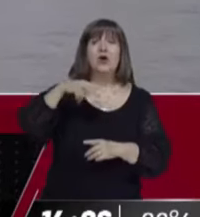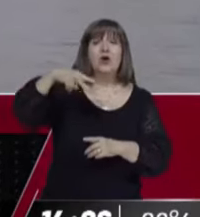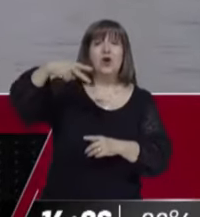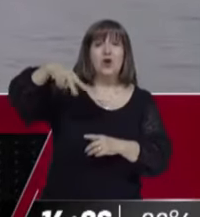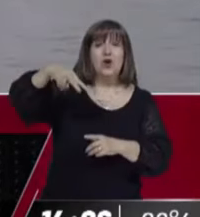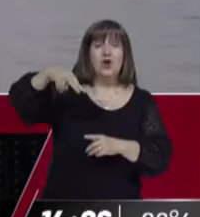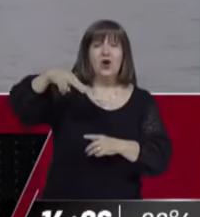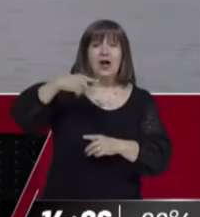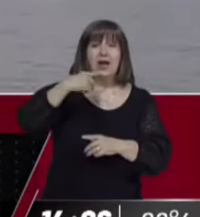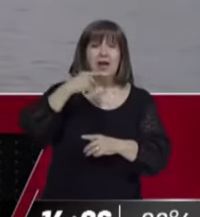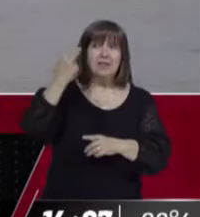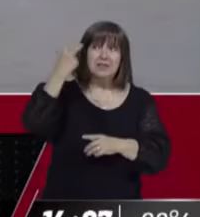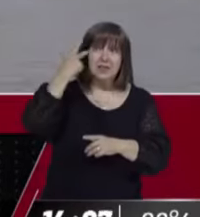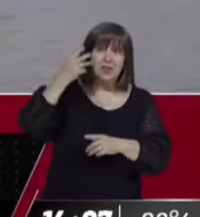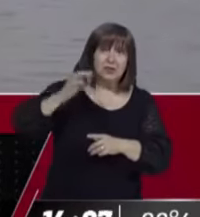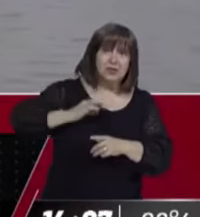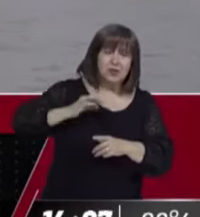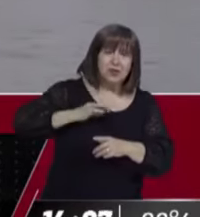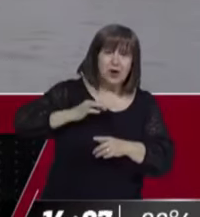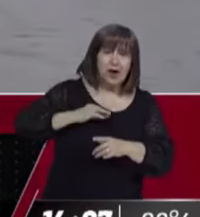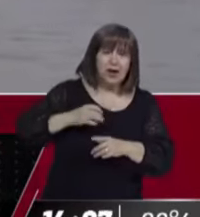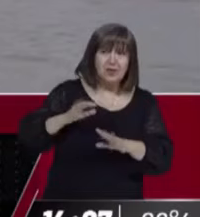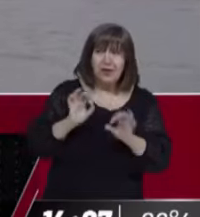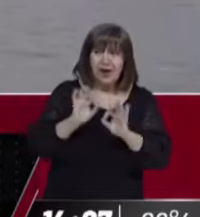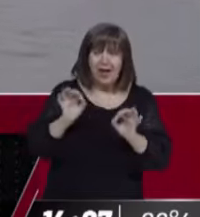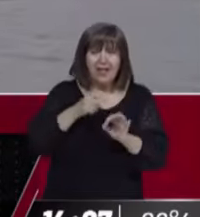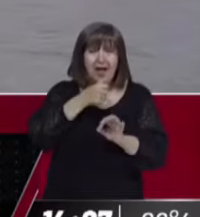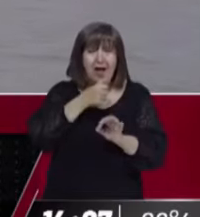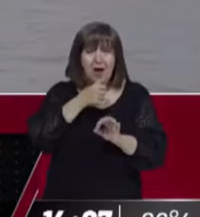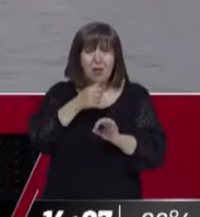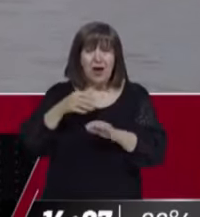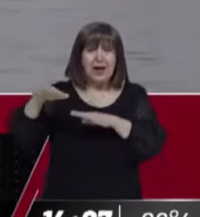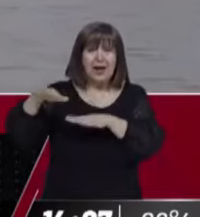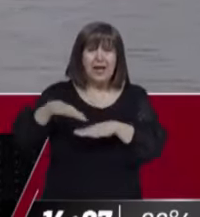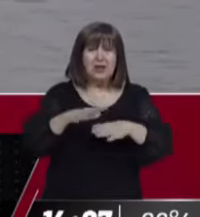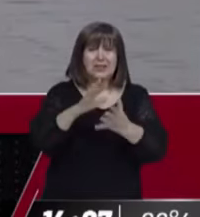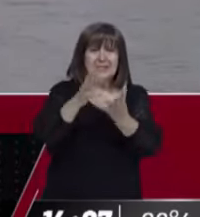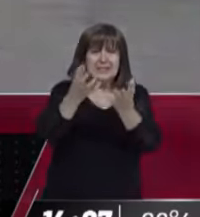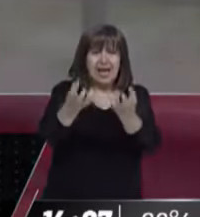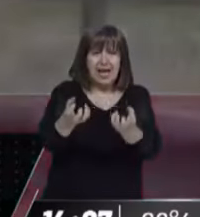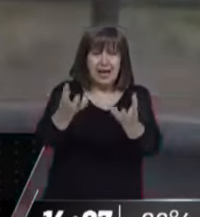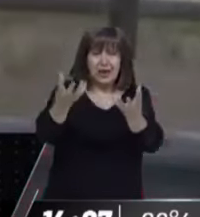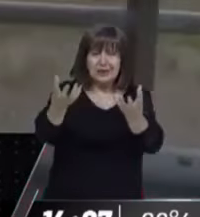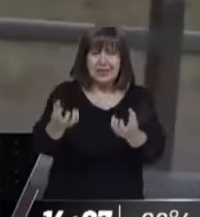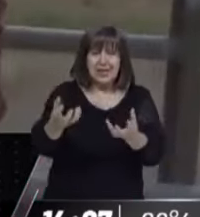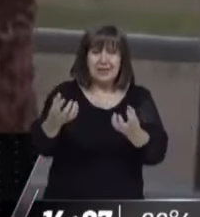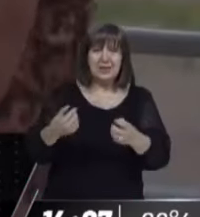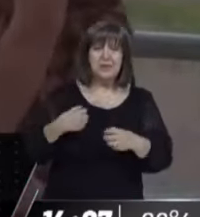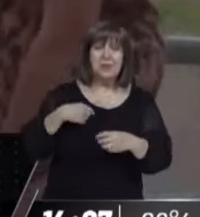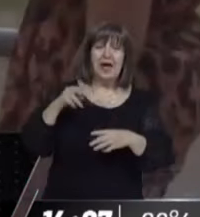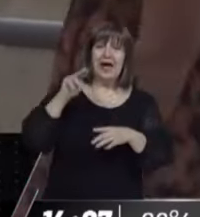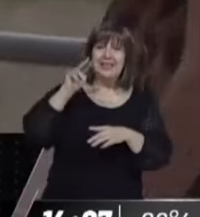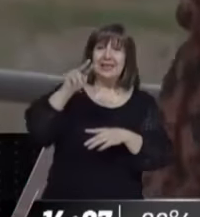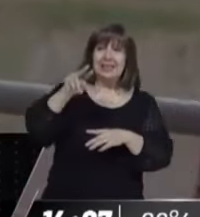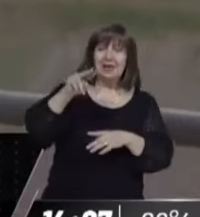a ese punto. Es tan impactante. Sí, mirá, los chicos allá